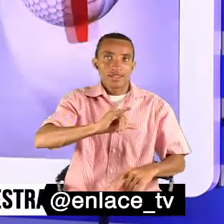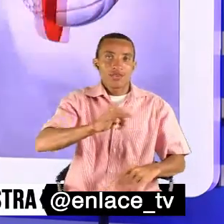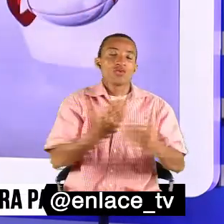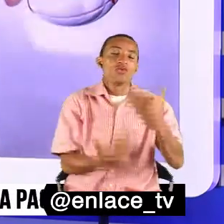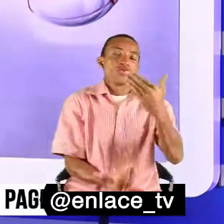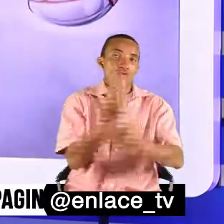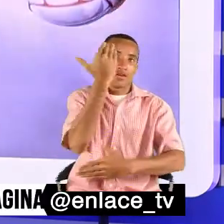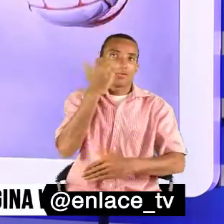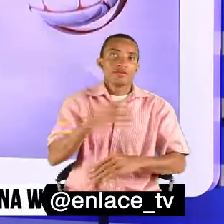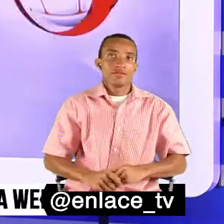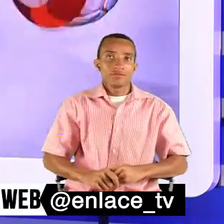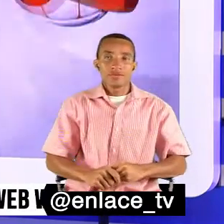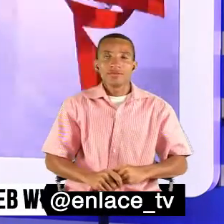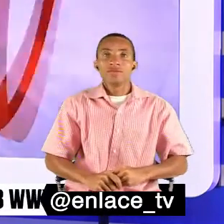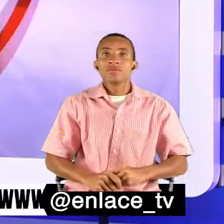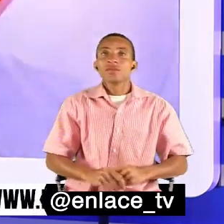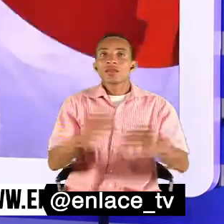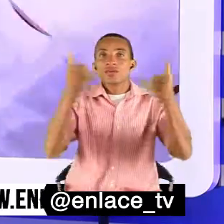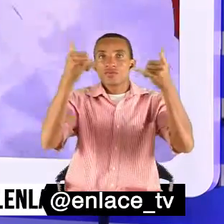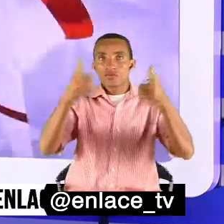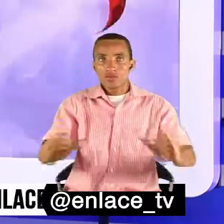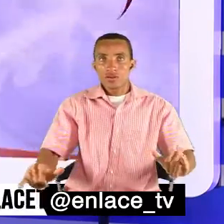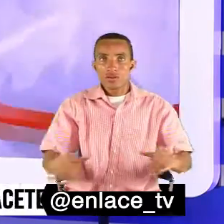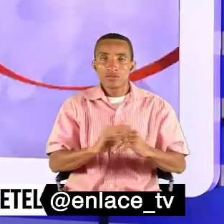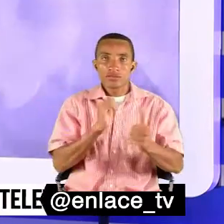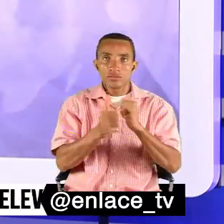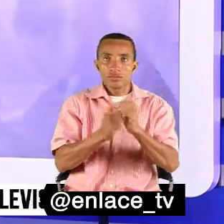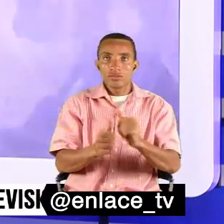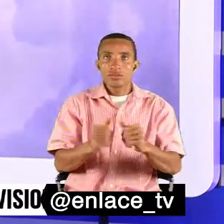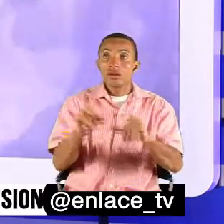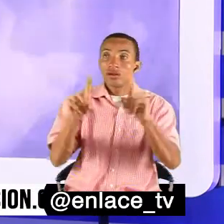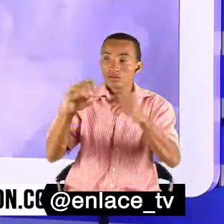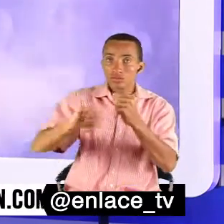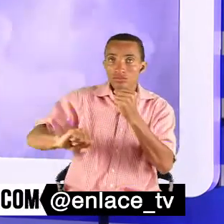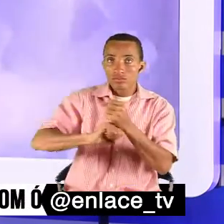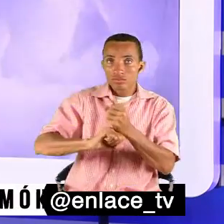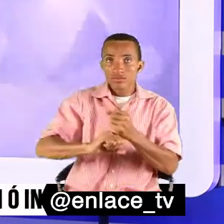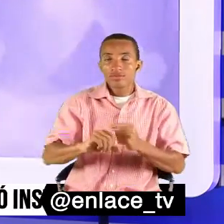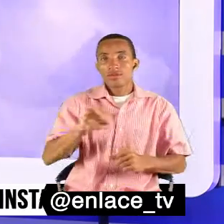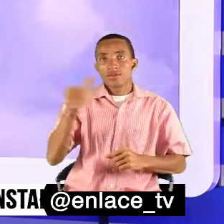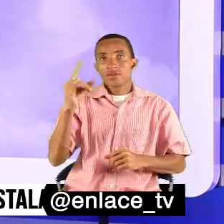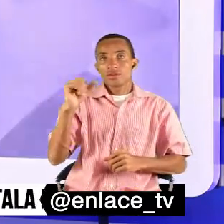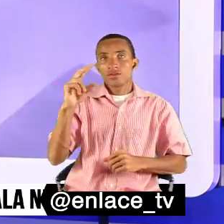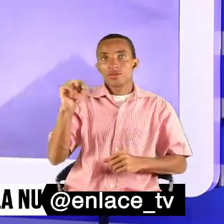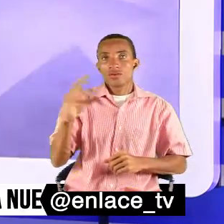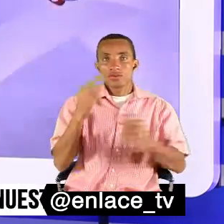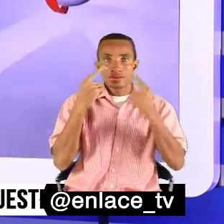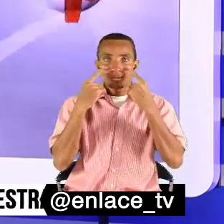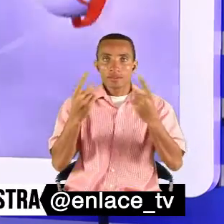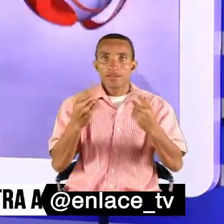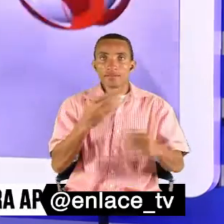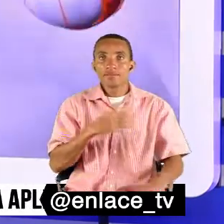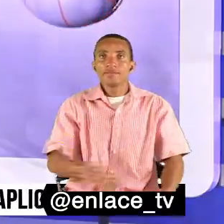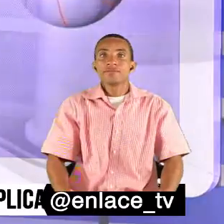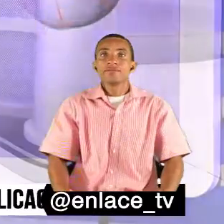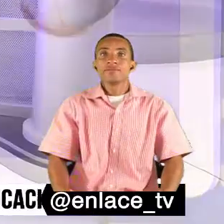azucarero. Terminan los deportes, es el momento de nuestros patrocinadores. Ya viene Juan David Rodas con lo mejor en la mira. Ya regresamos.